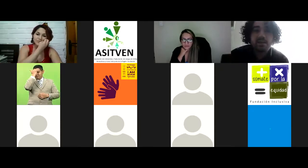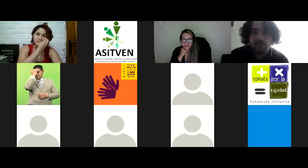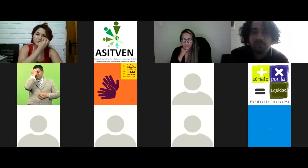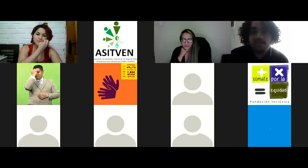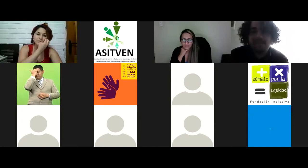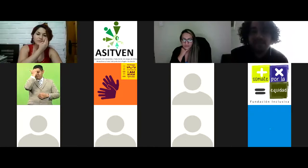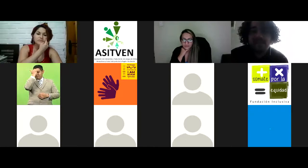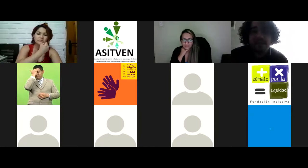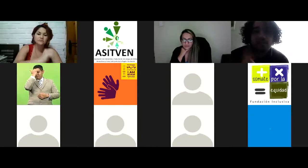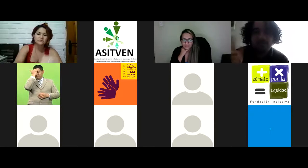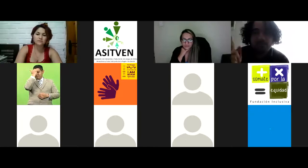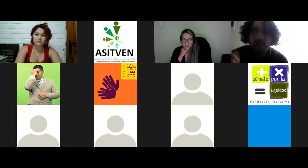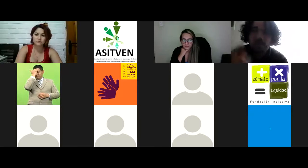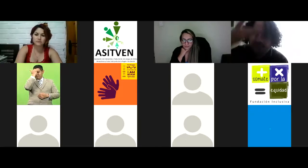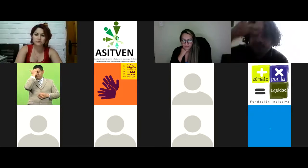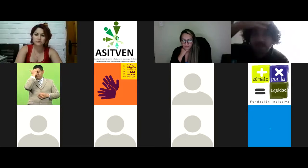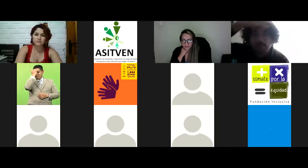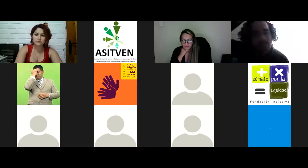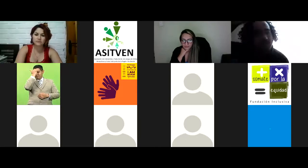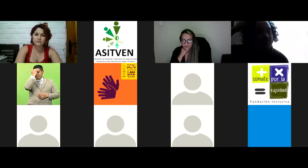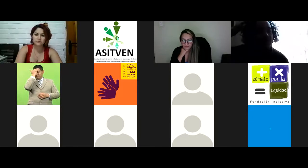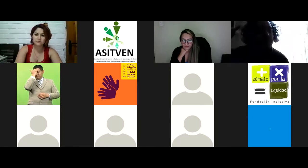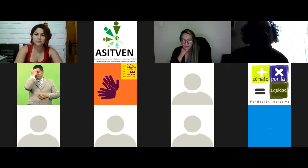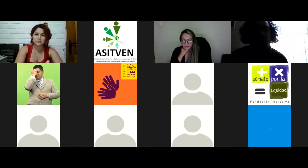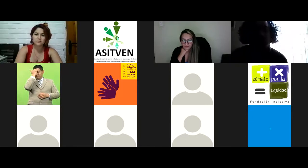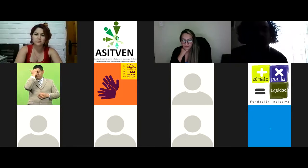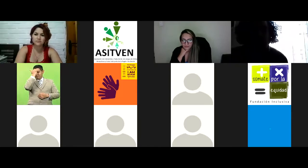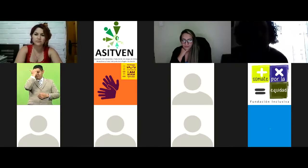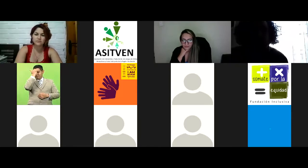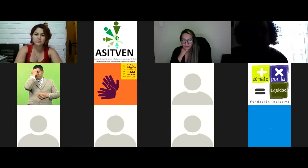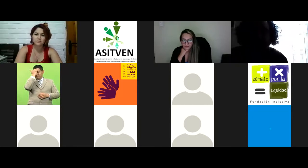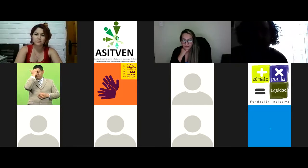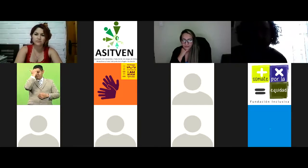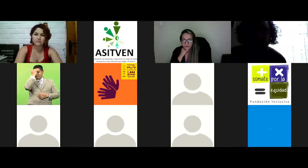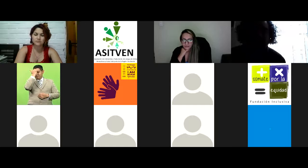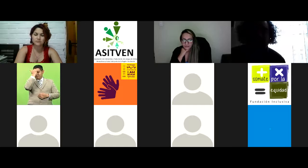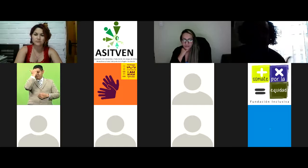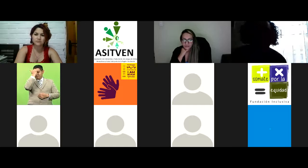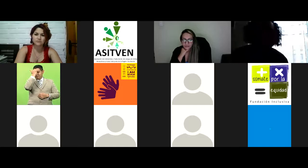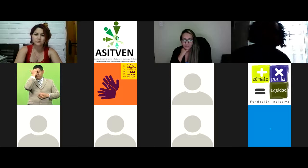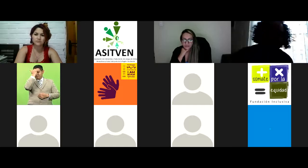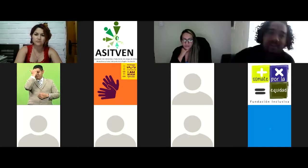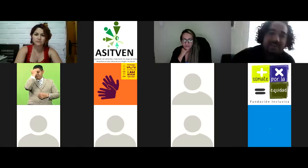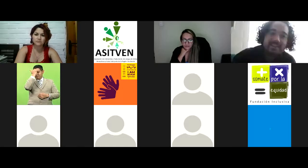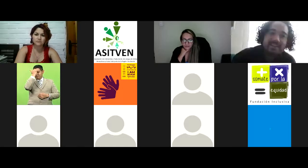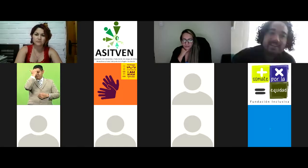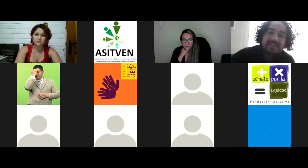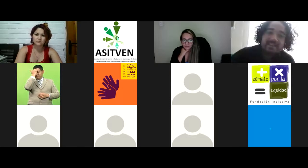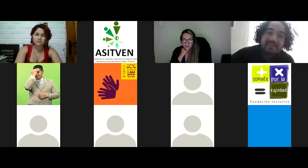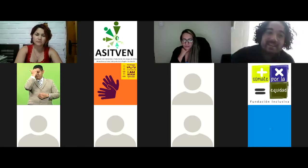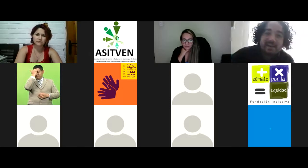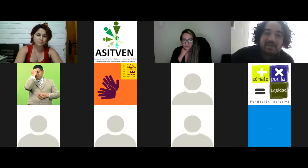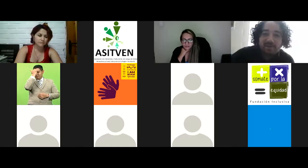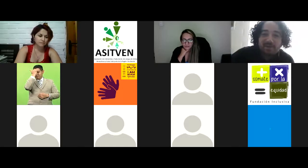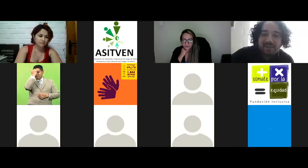E incluso me dicen, ay, no, que nos explique él, porque él, o sea, yo le comprendo total. Entonces, que te digan así, pues de verdad